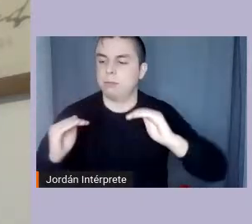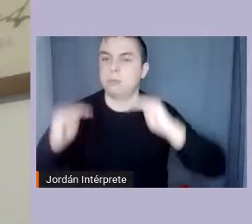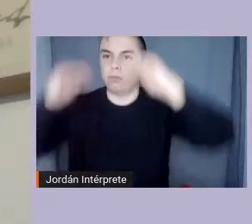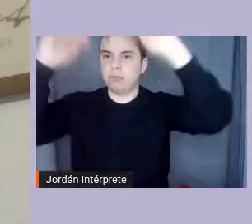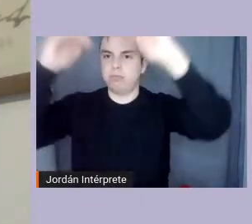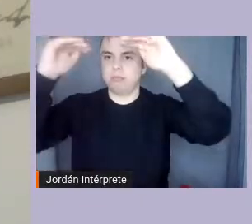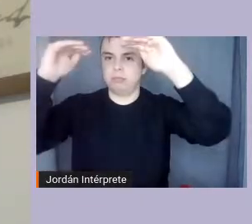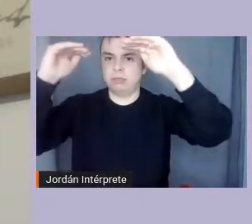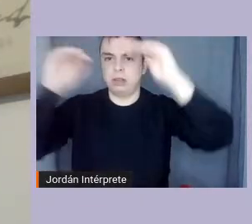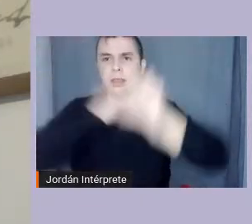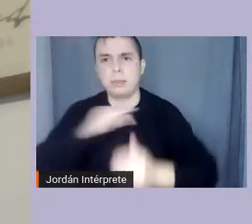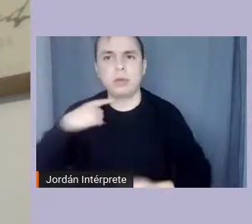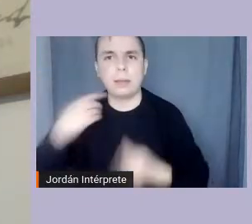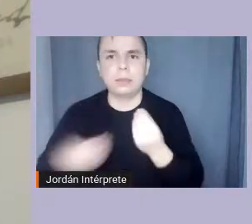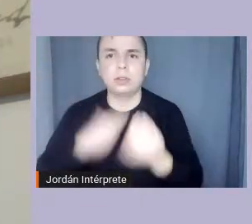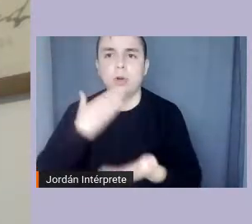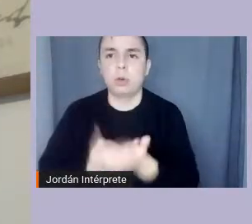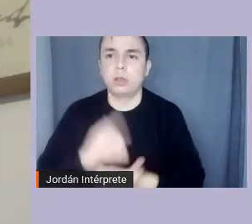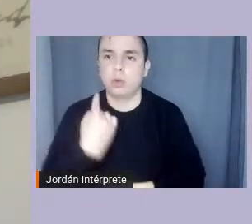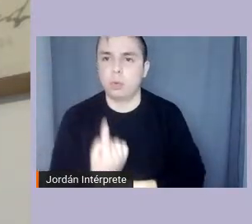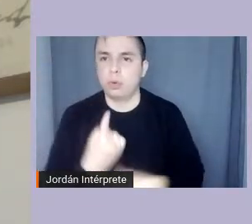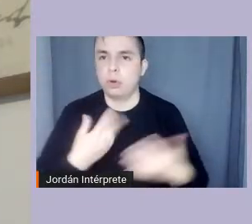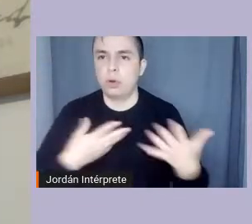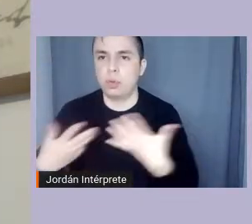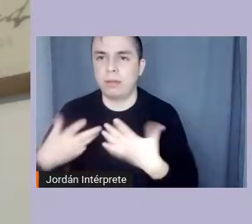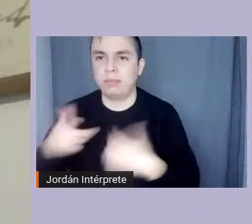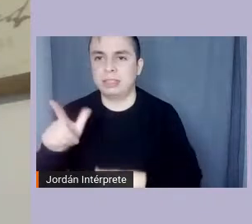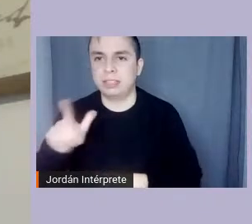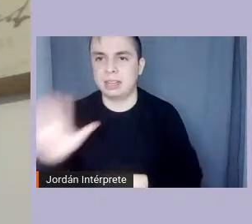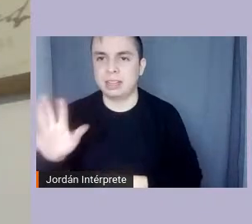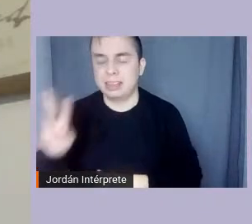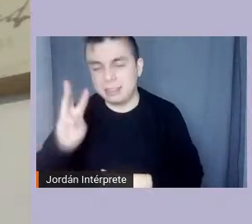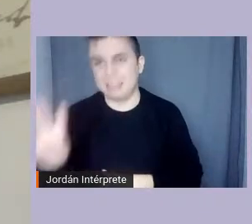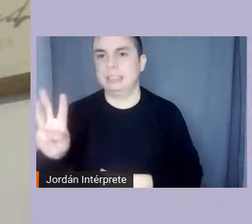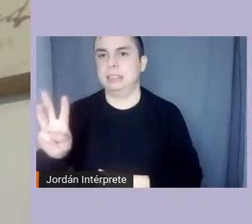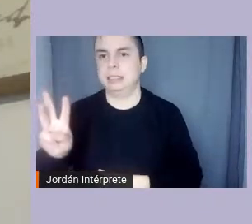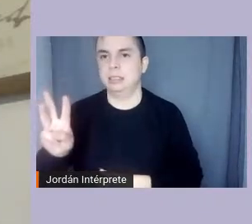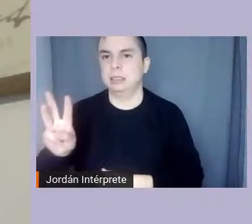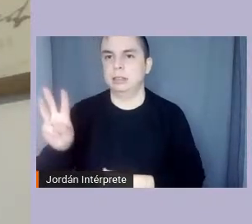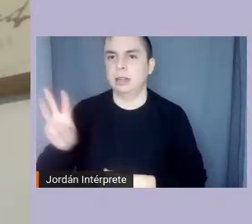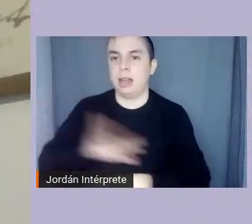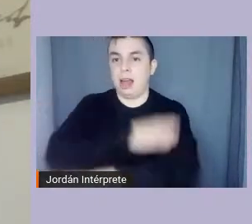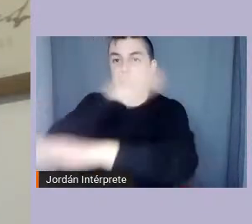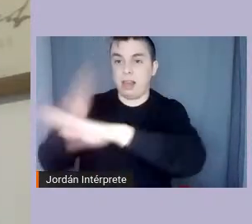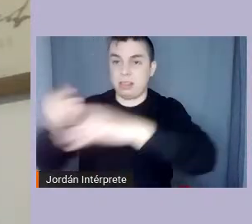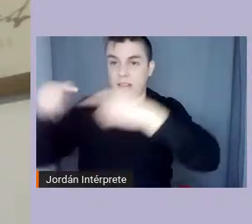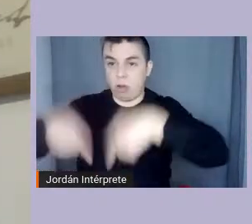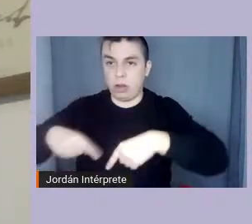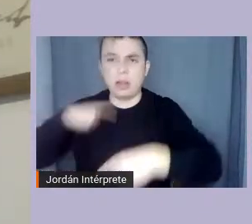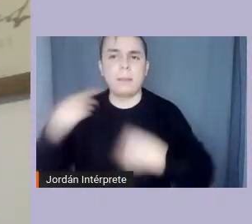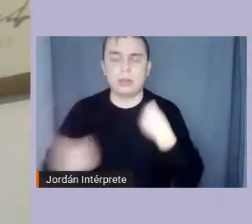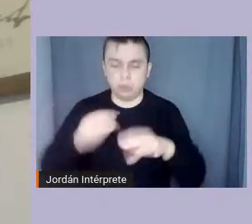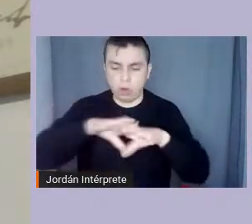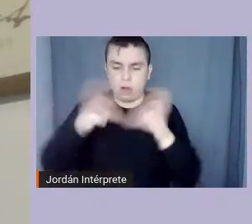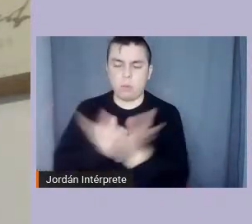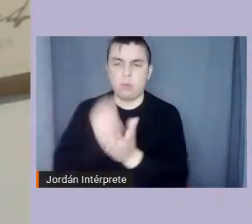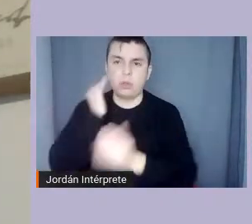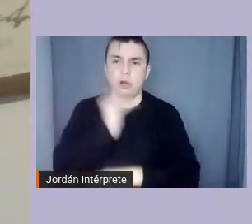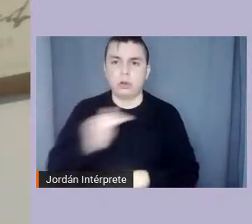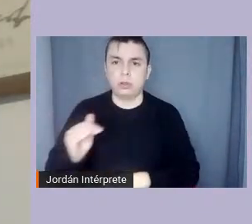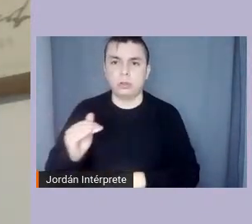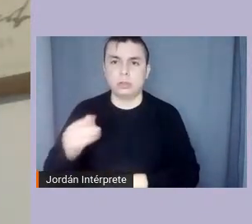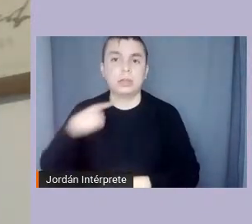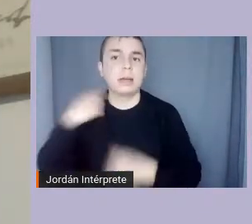desde 1973 hasta casi nuestros días con el mundo de la infancia? ¿Cómo afectó el